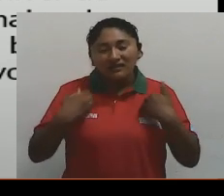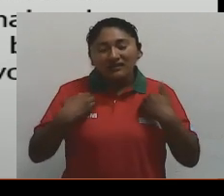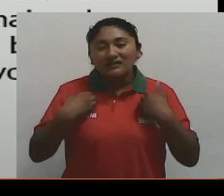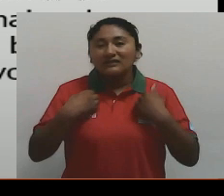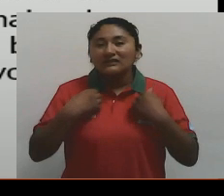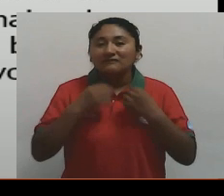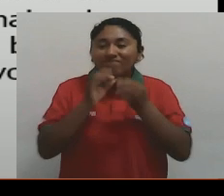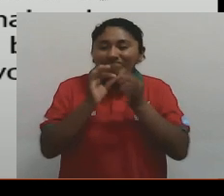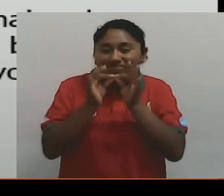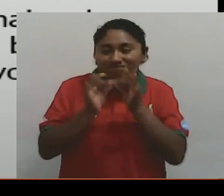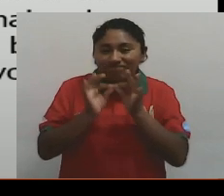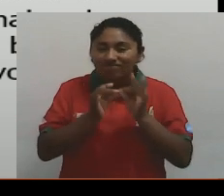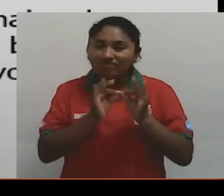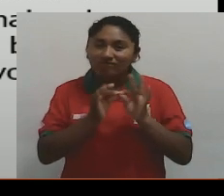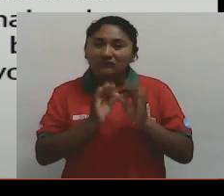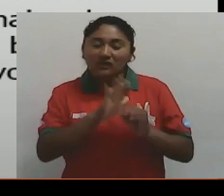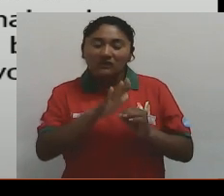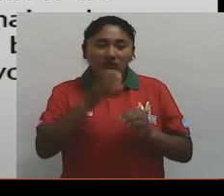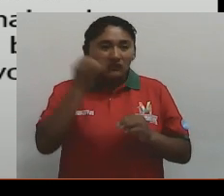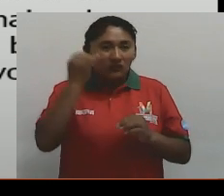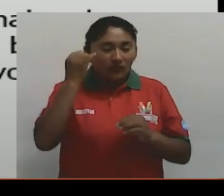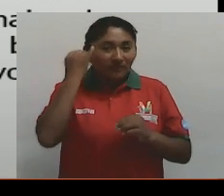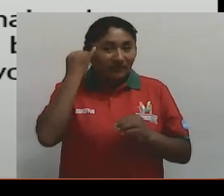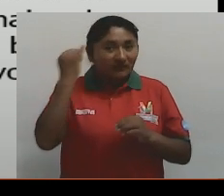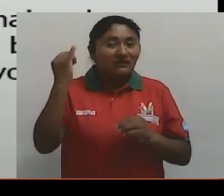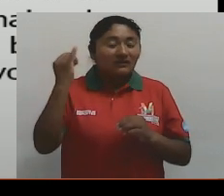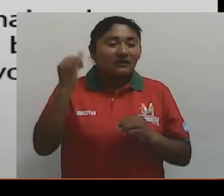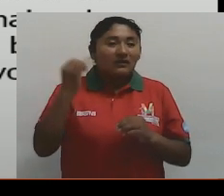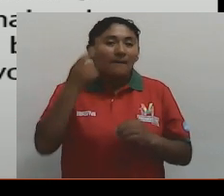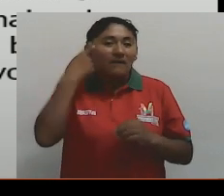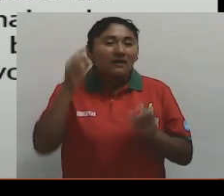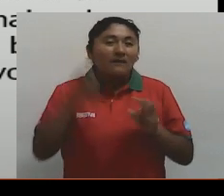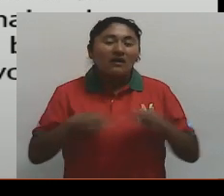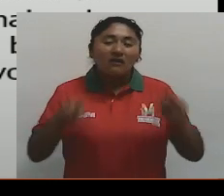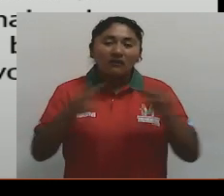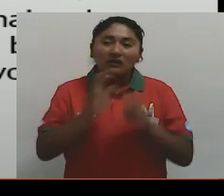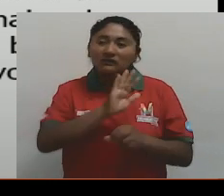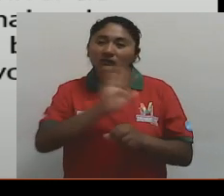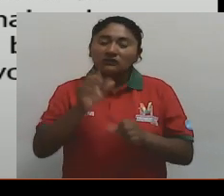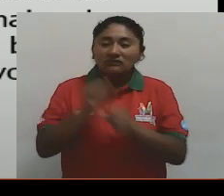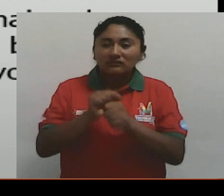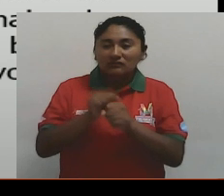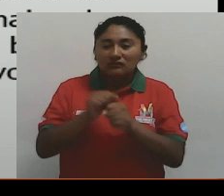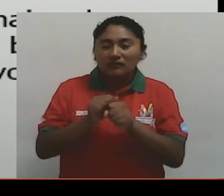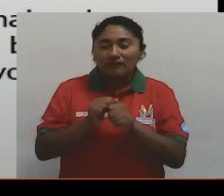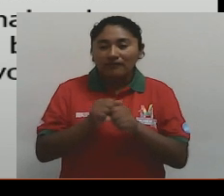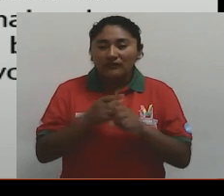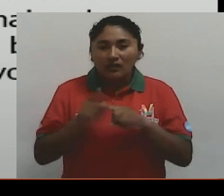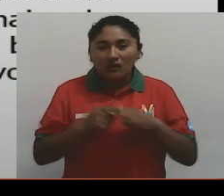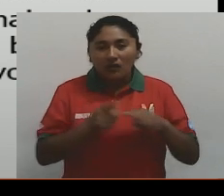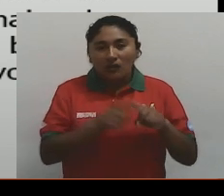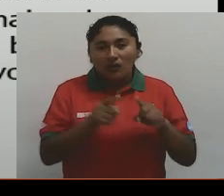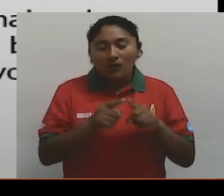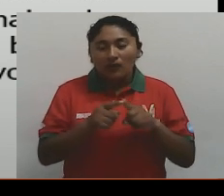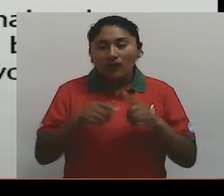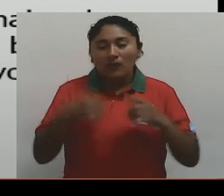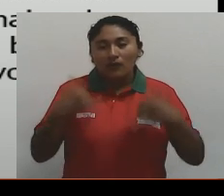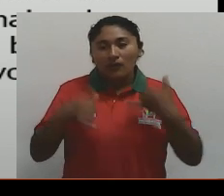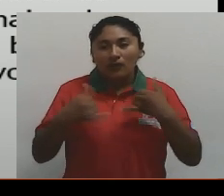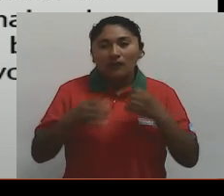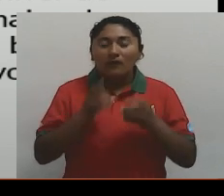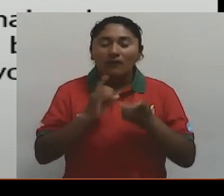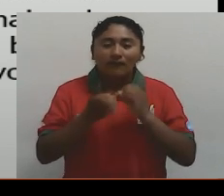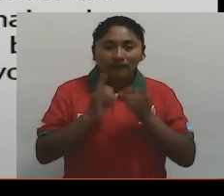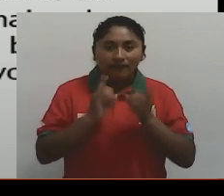y valorar el trabajo de los jugadores. Humanidad. El árbitro debe ser una persona con alto nivel